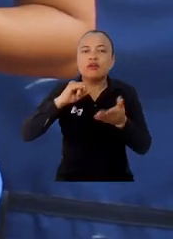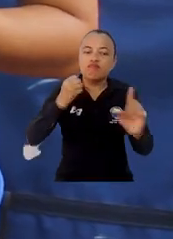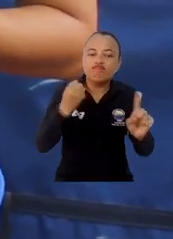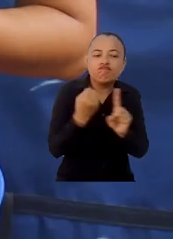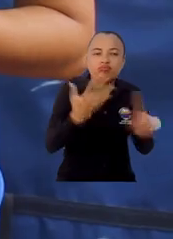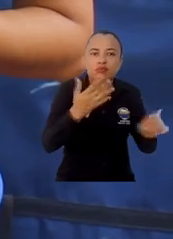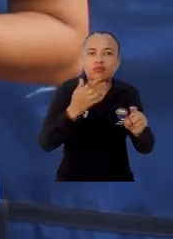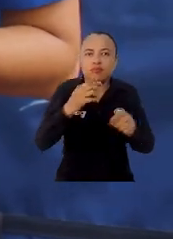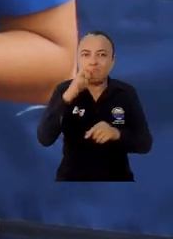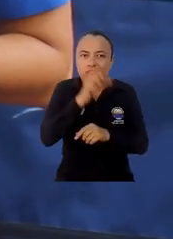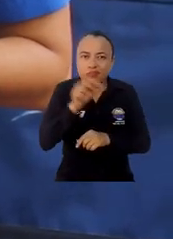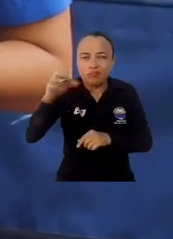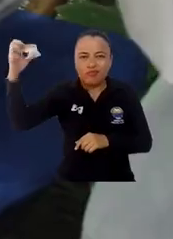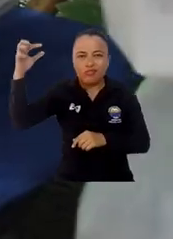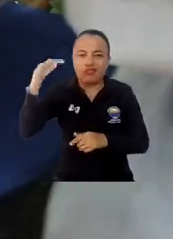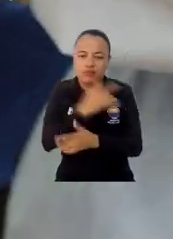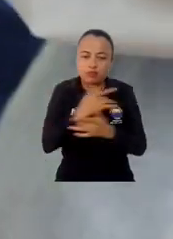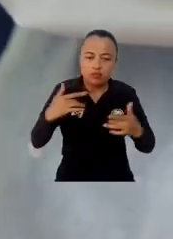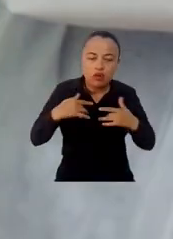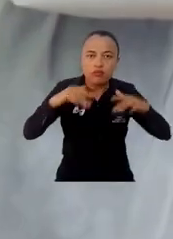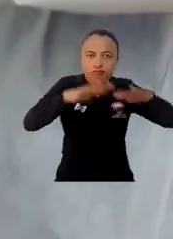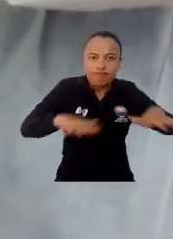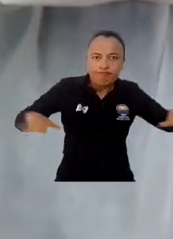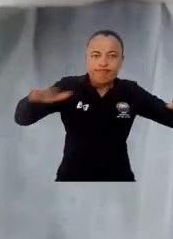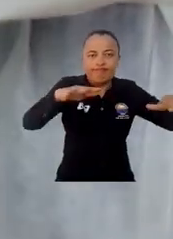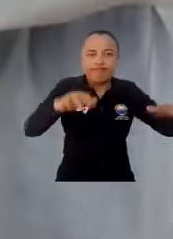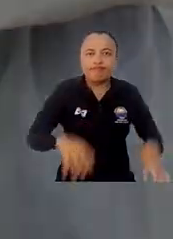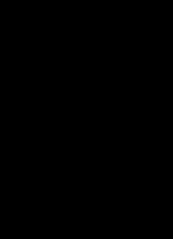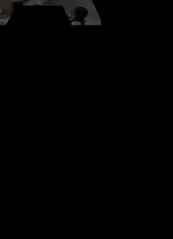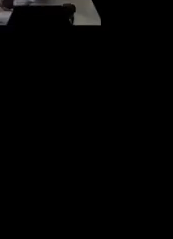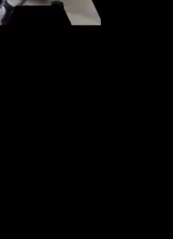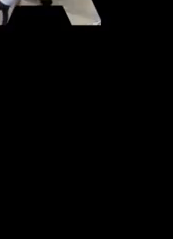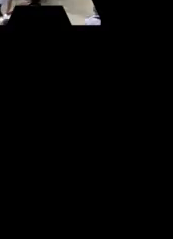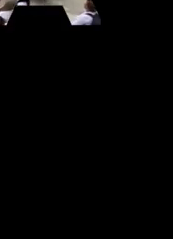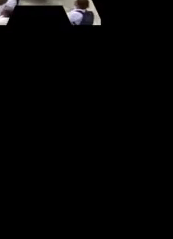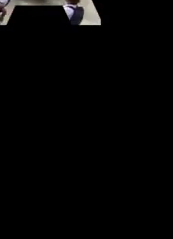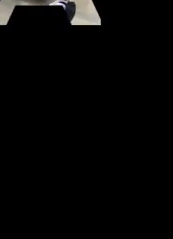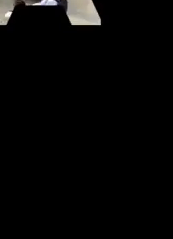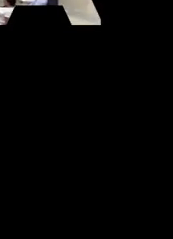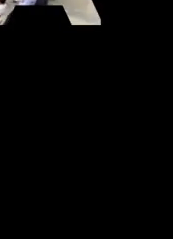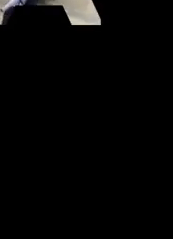impacto que tienen nuestros profesionales de la salud en territorio.